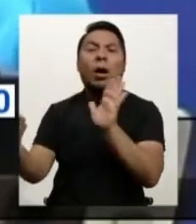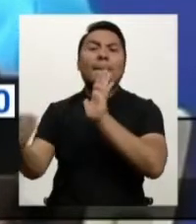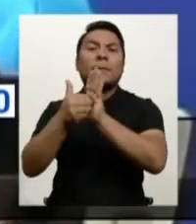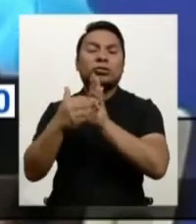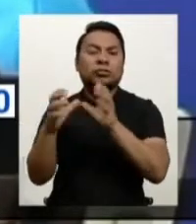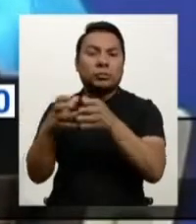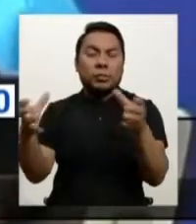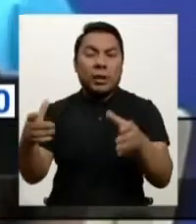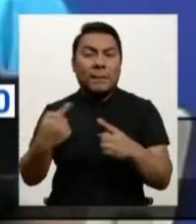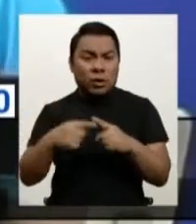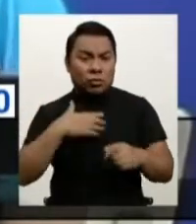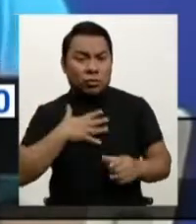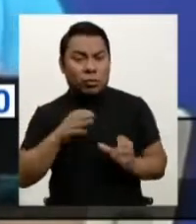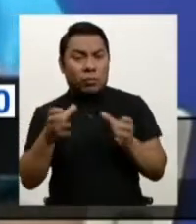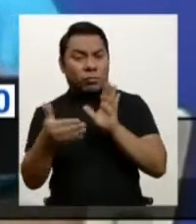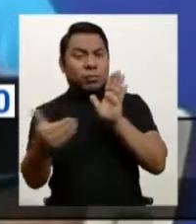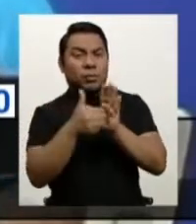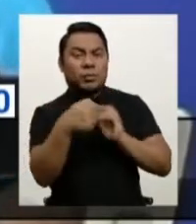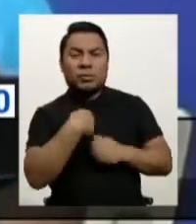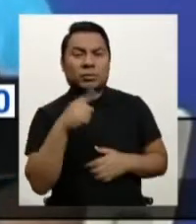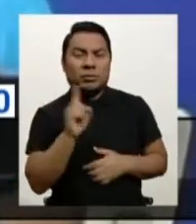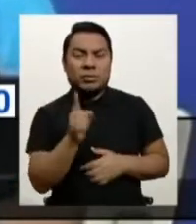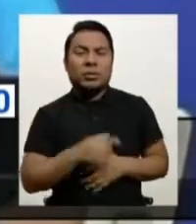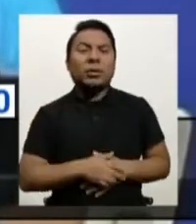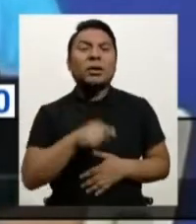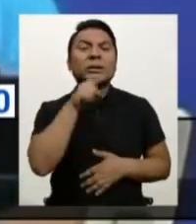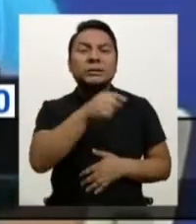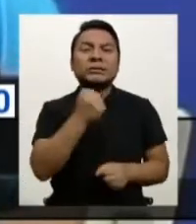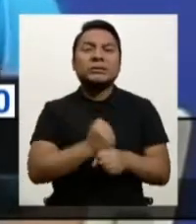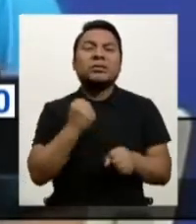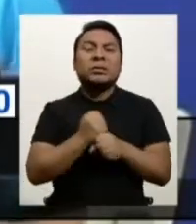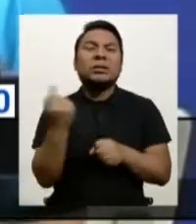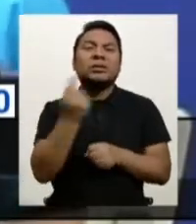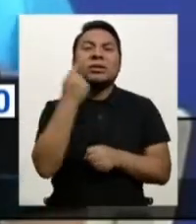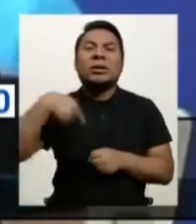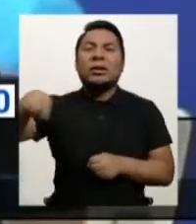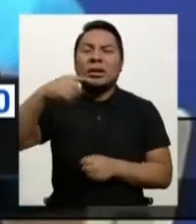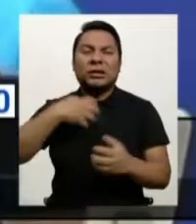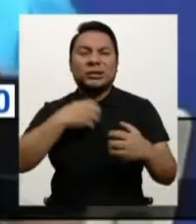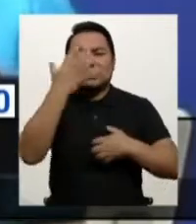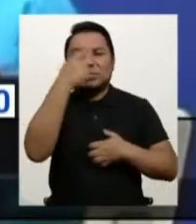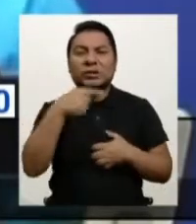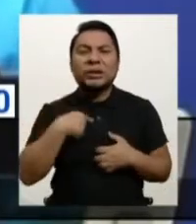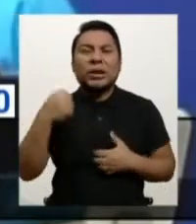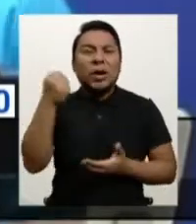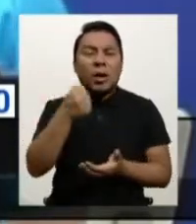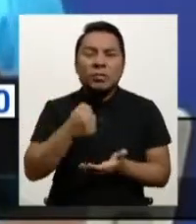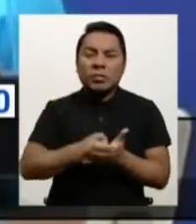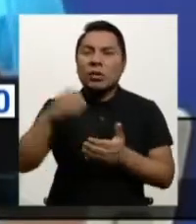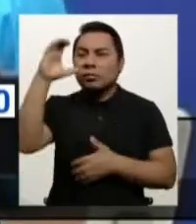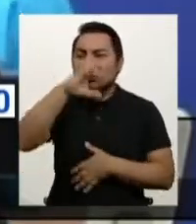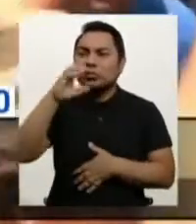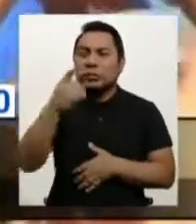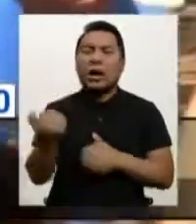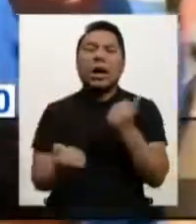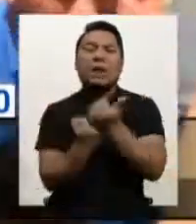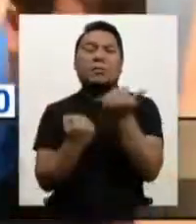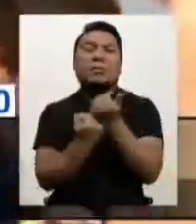que no somos nosotros, encontrar su oposición que lo reconozca, que lo legitime.